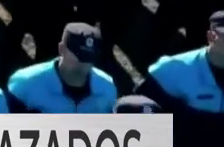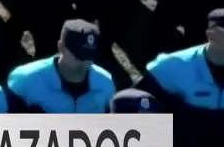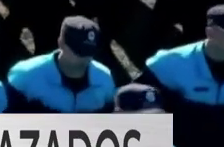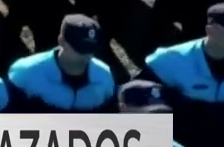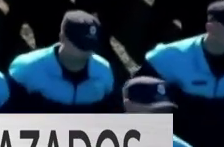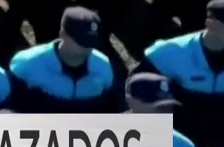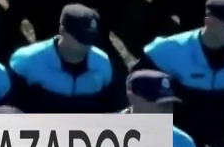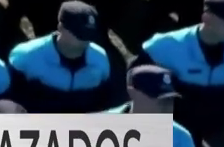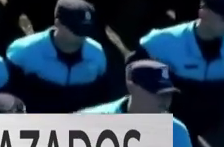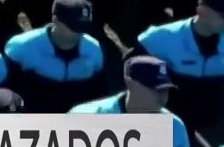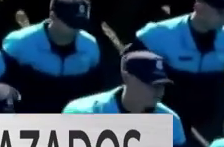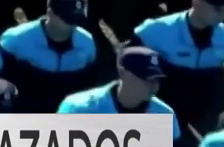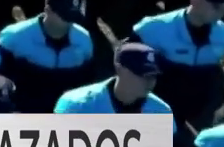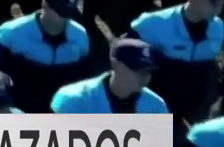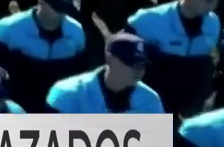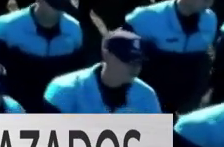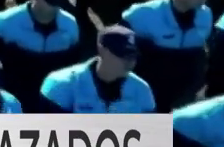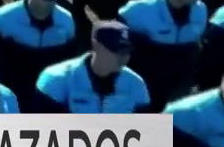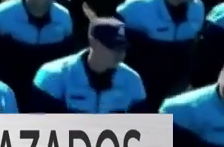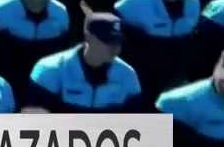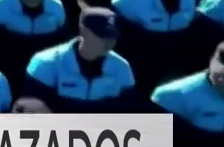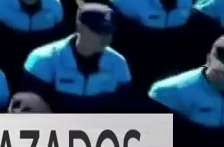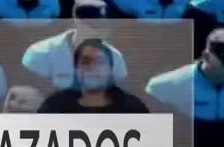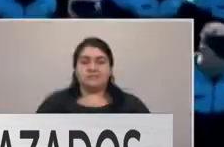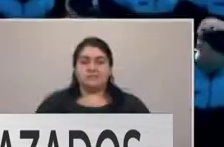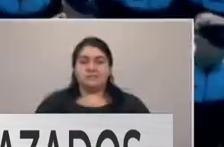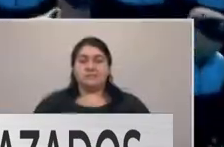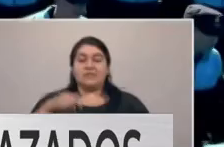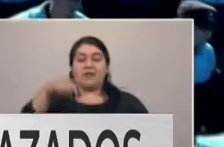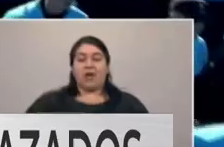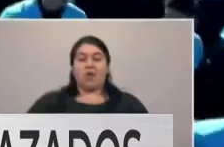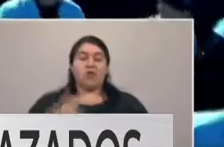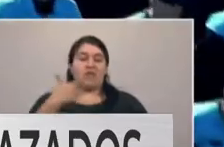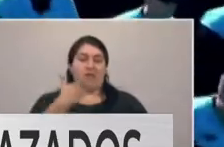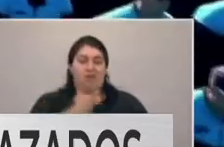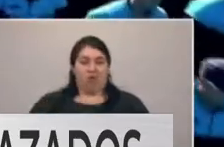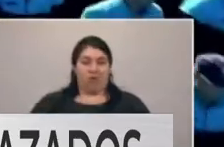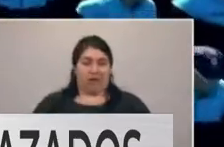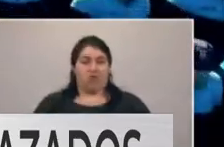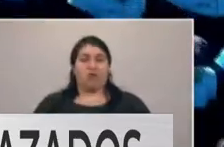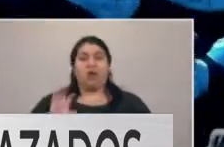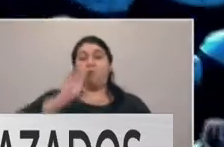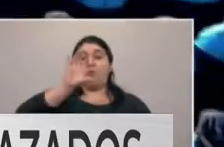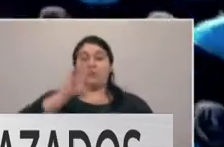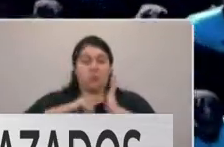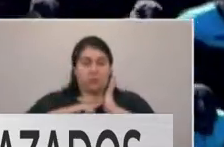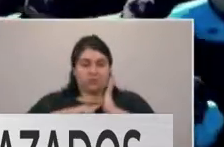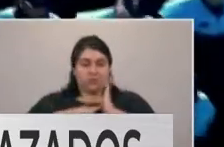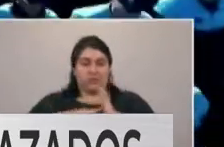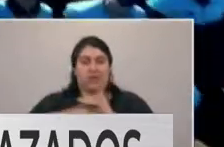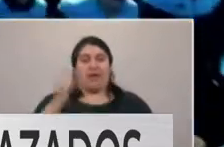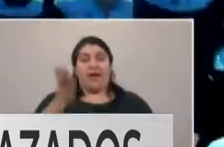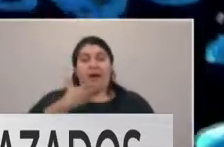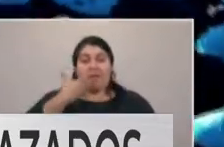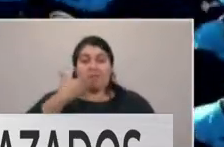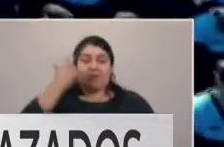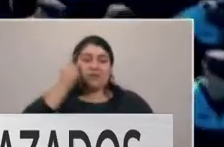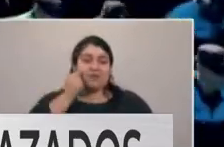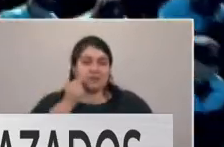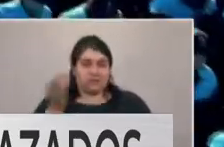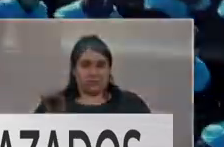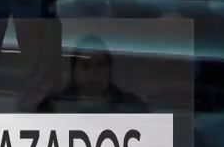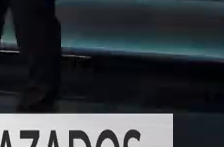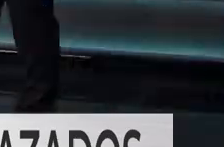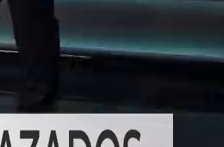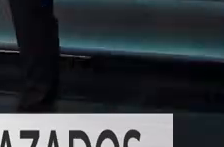egresados, que estén preparados para barrios conflictivos y demás. Sé, un grupo de ellos hoy debería estar en ese barrio. Y ni siquiera digamos ellos, ¿no?